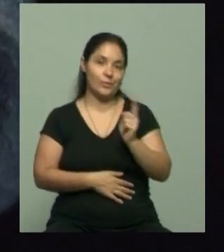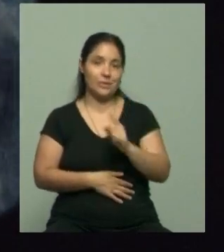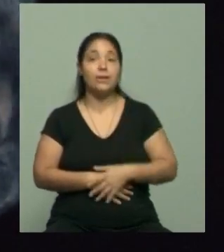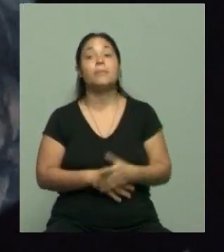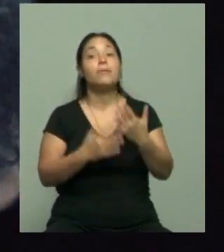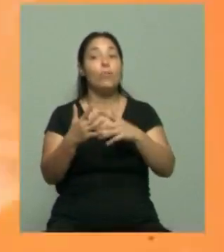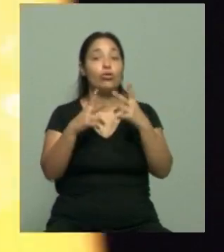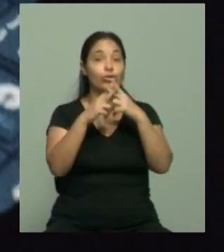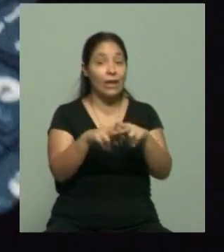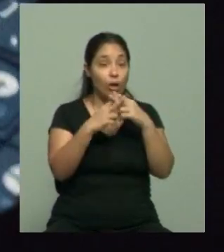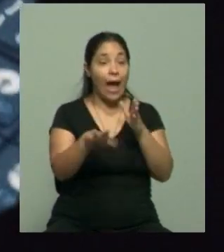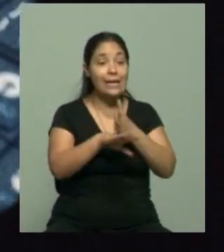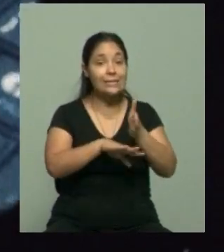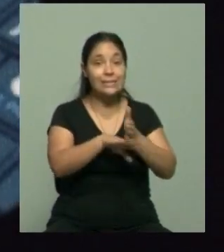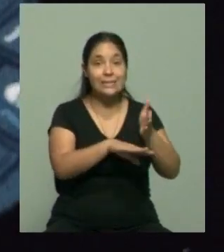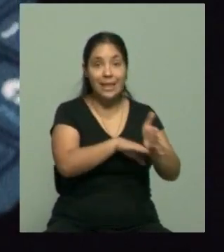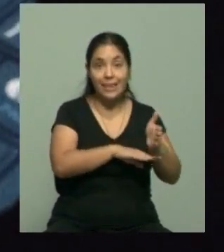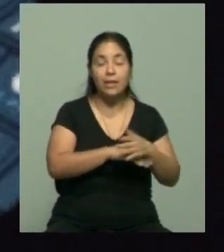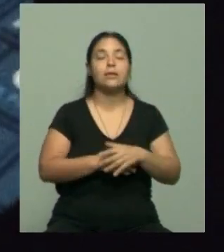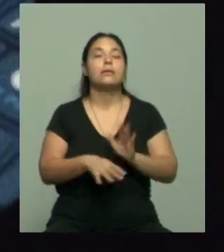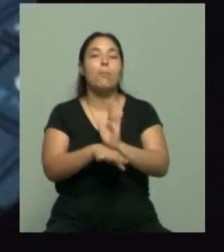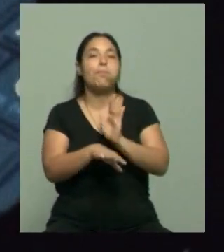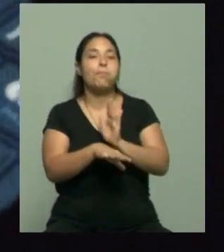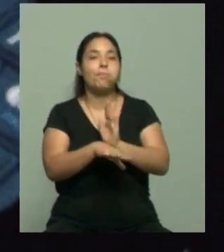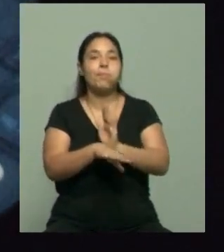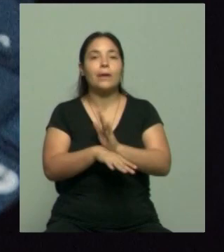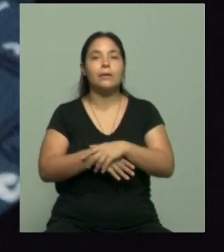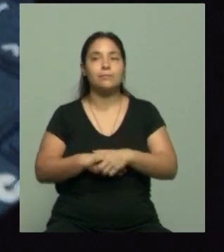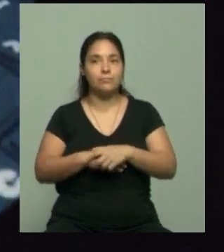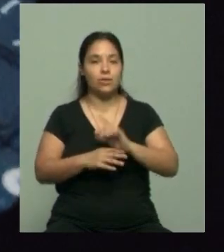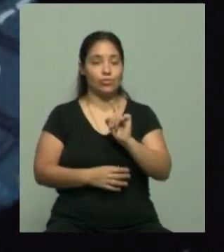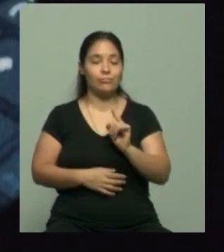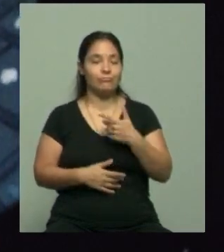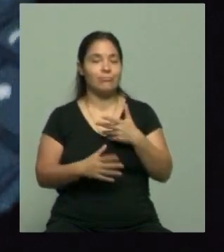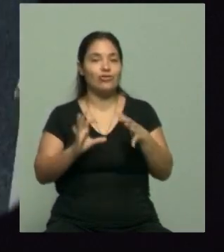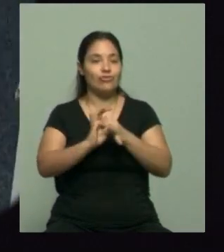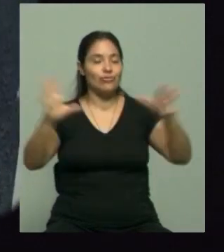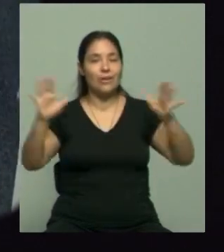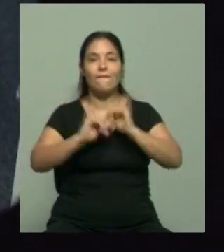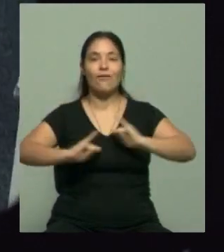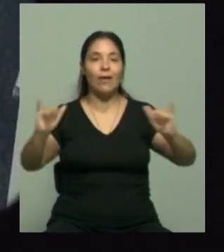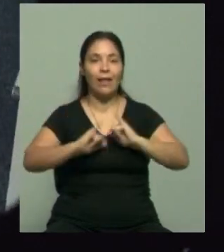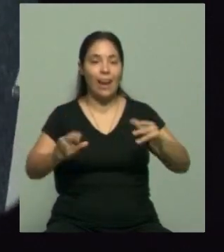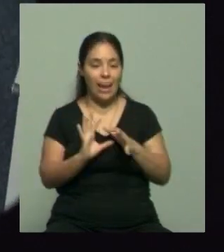lo tecnológico también es generar, de alguna manera, esta soberanía de la información, esta libertad del